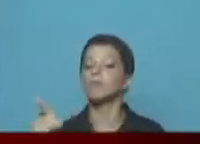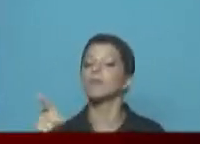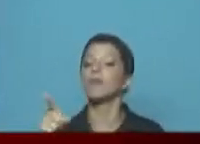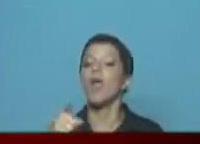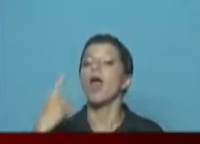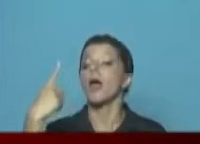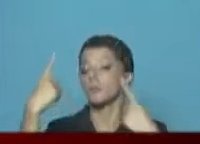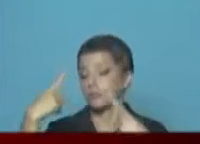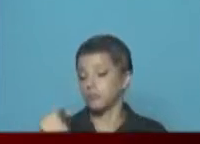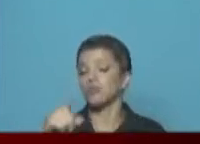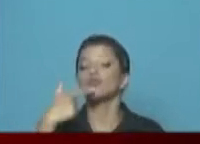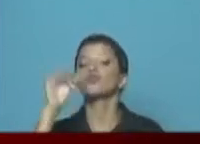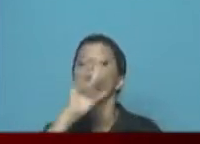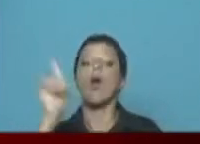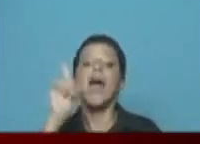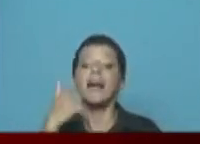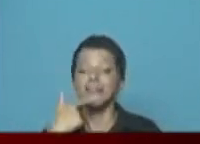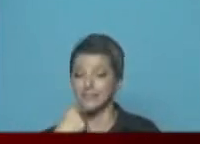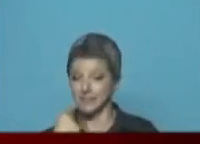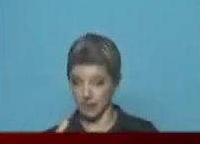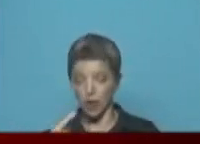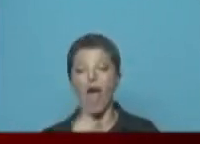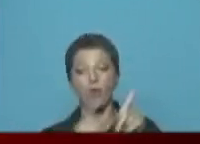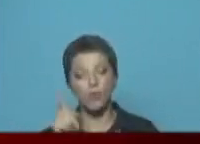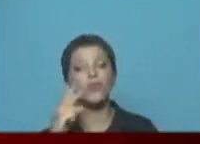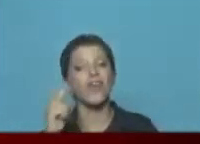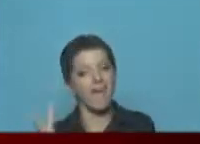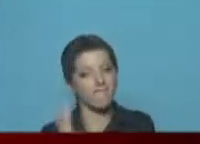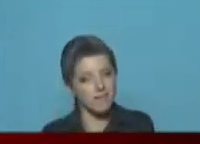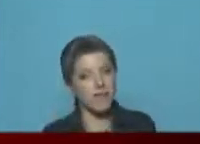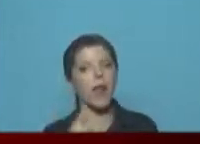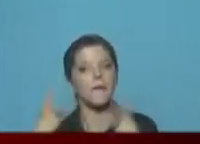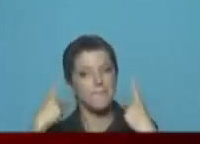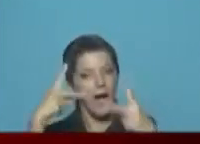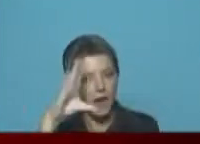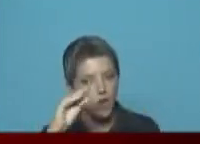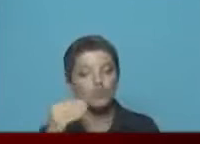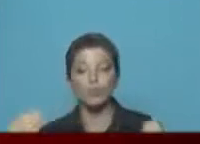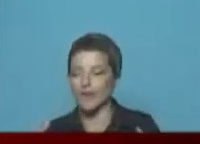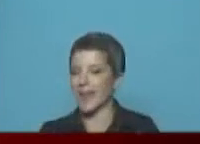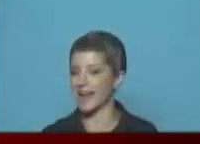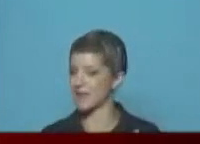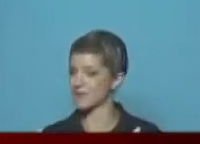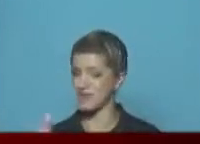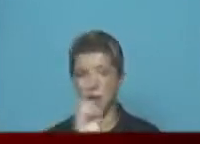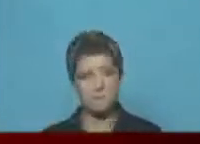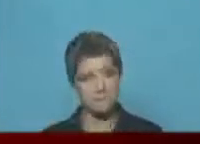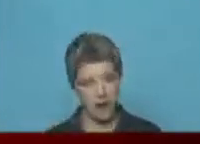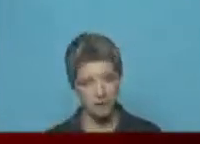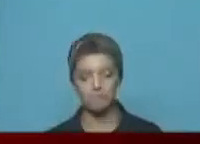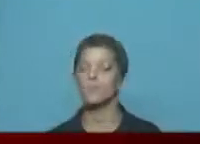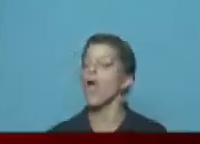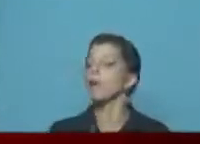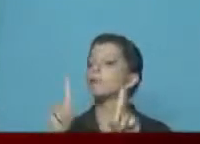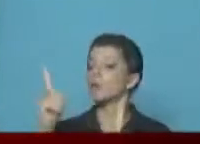que había para mantener los vehículos, una suma aproximada de 300 mil pesos solamente hay comprobados con